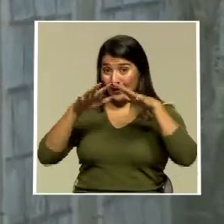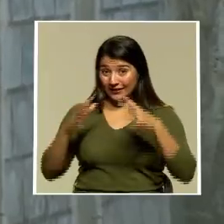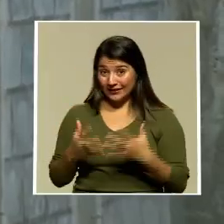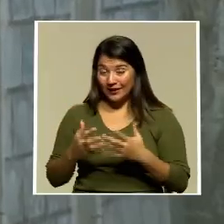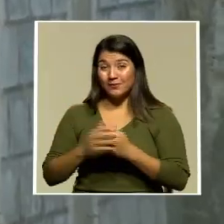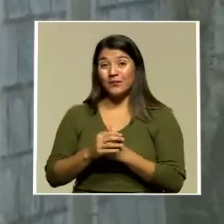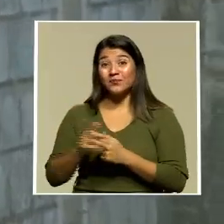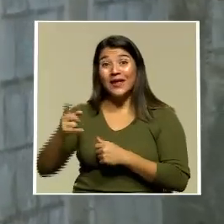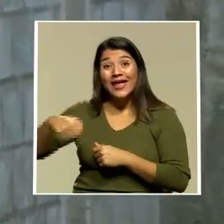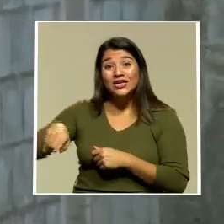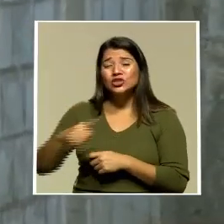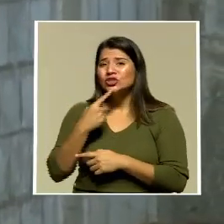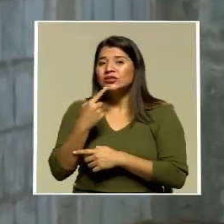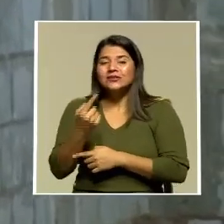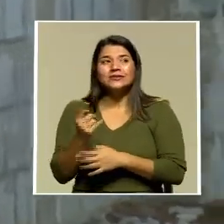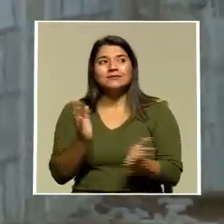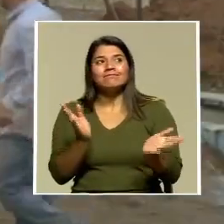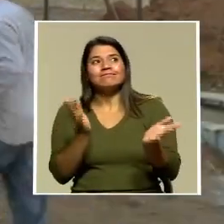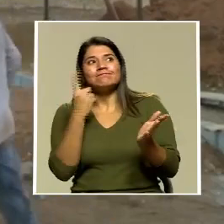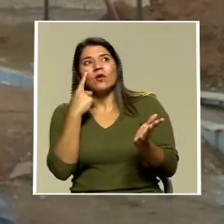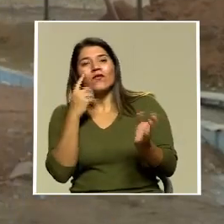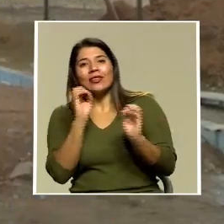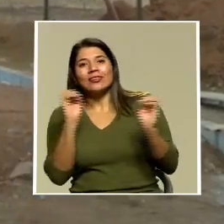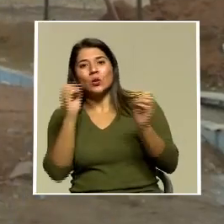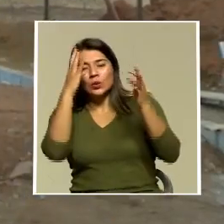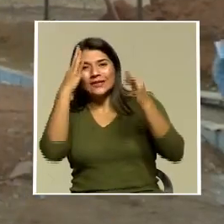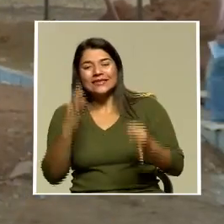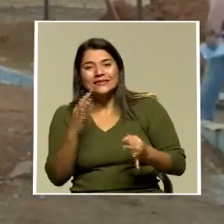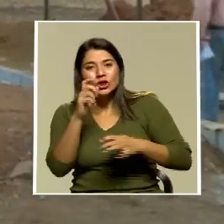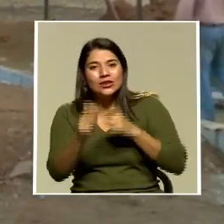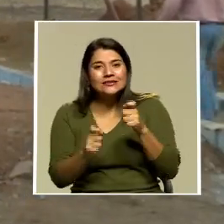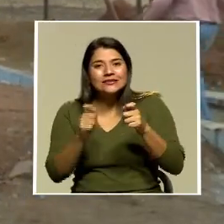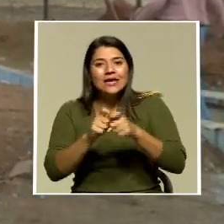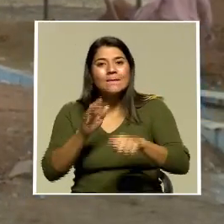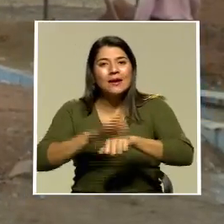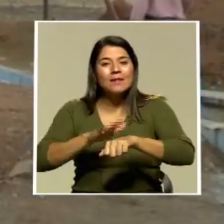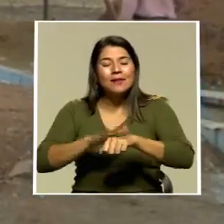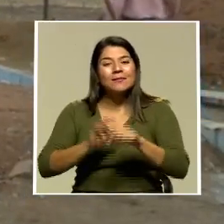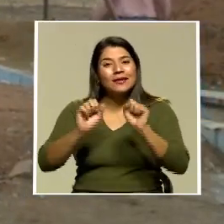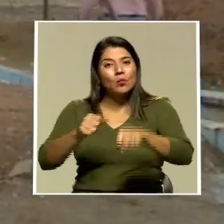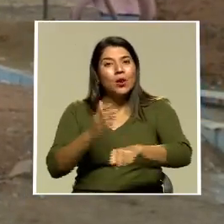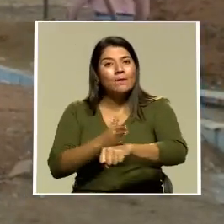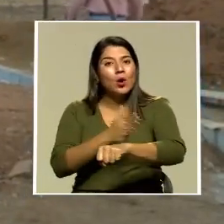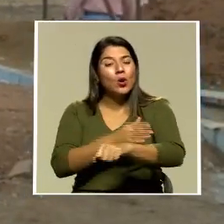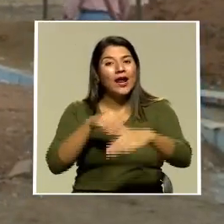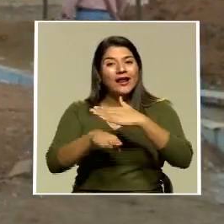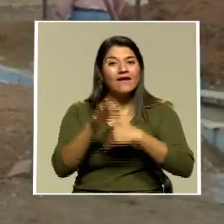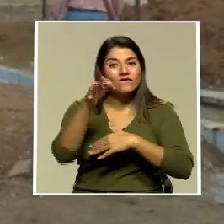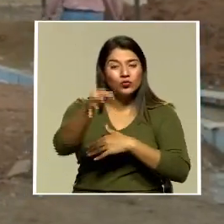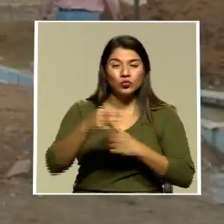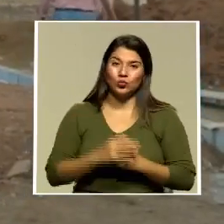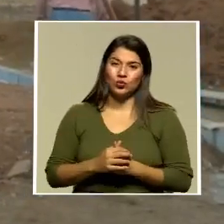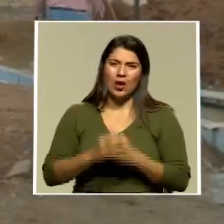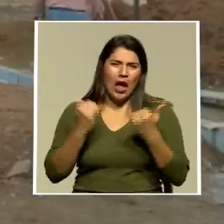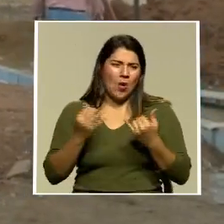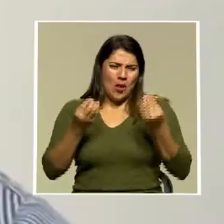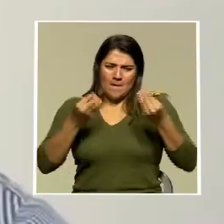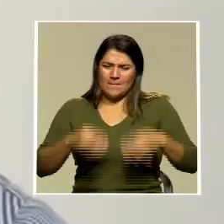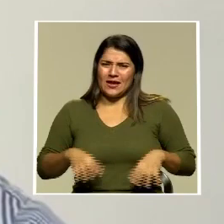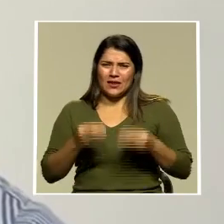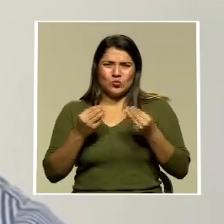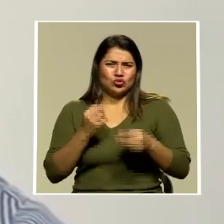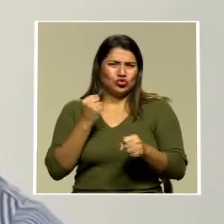El gremio afirma que no observa medidas concretas que visualicen una mejora a corto plazo. Se está perdiendo muchísimo empleo en el